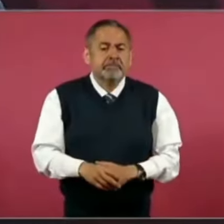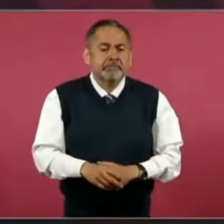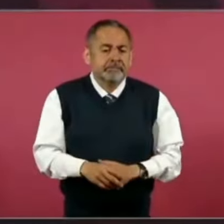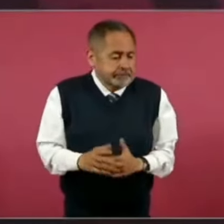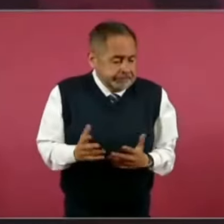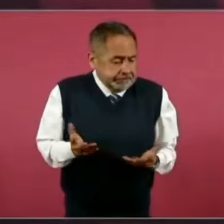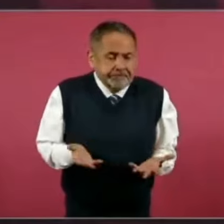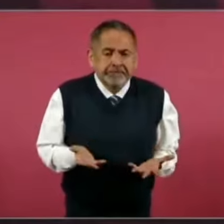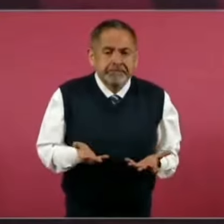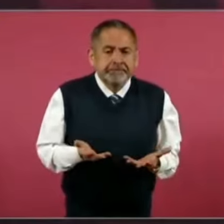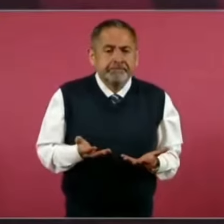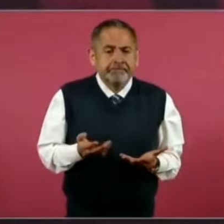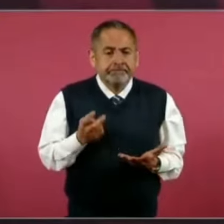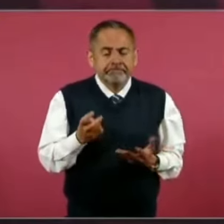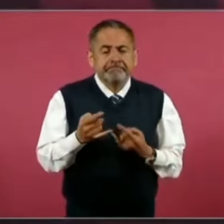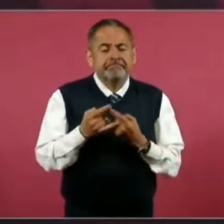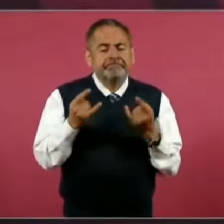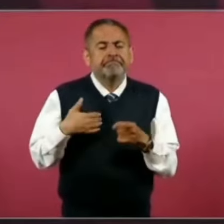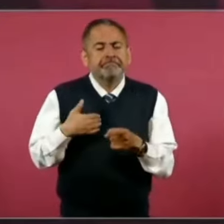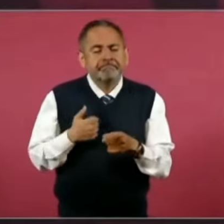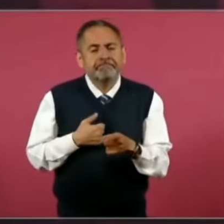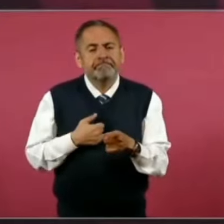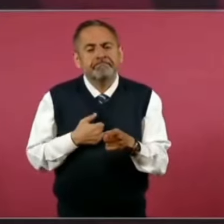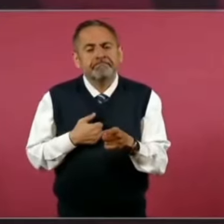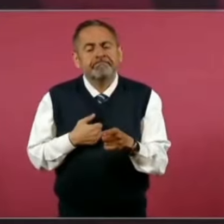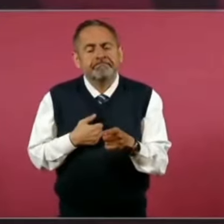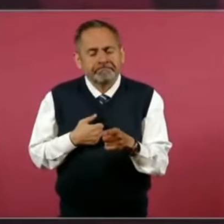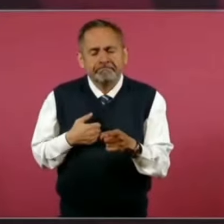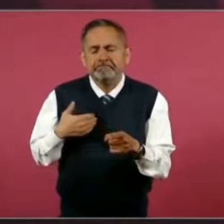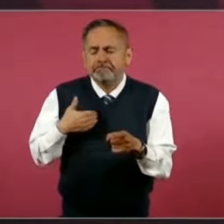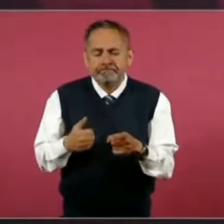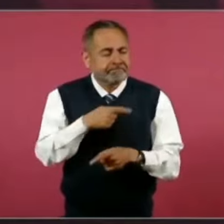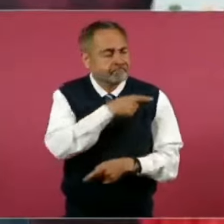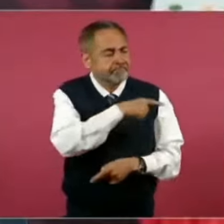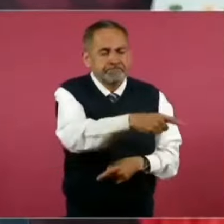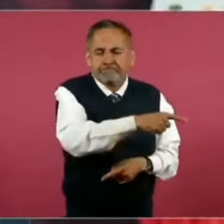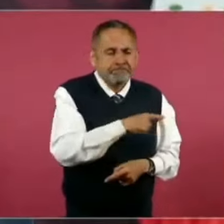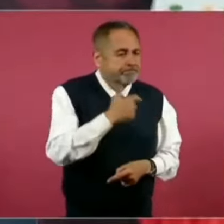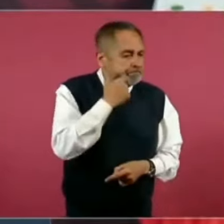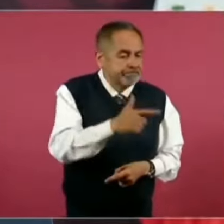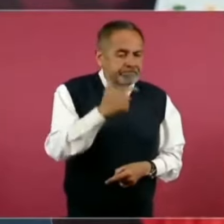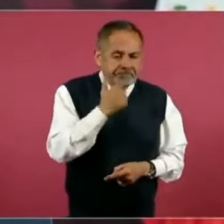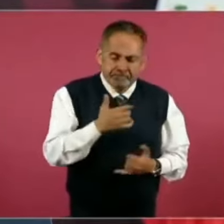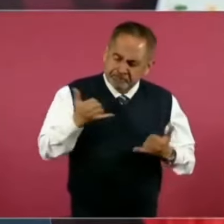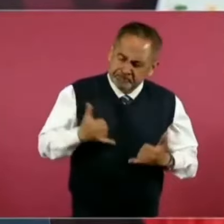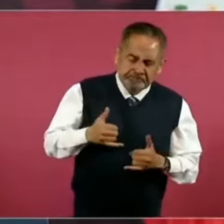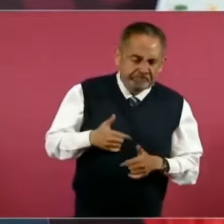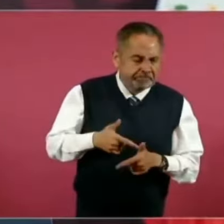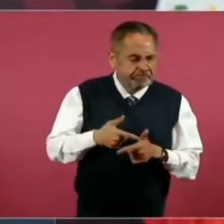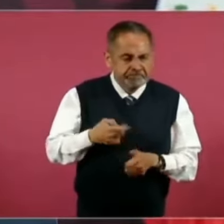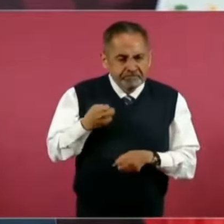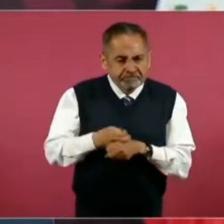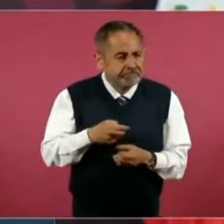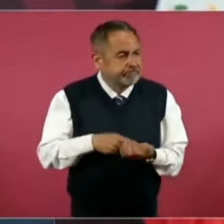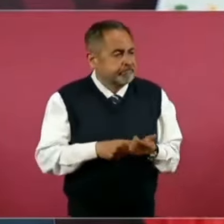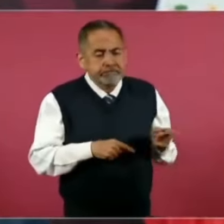Entonces, por eso entiendo que les cuesta mucho a los conservadores de